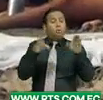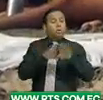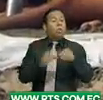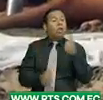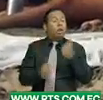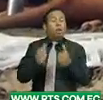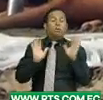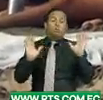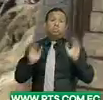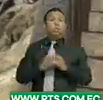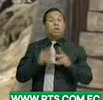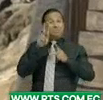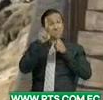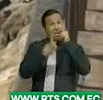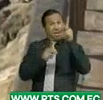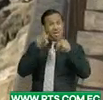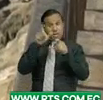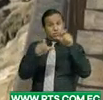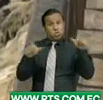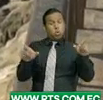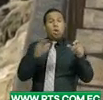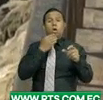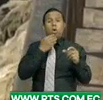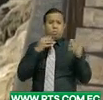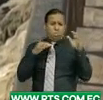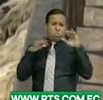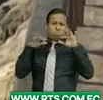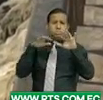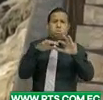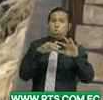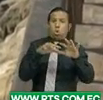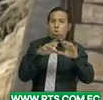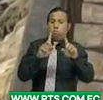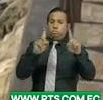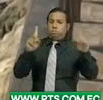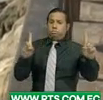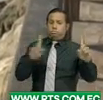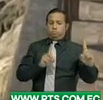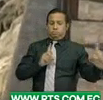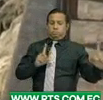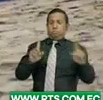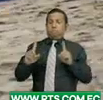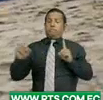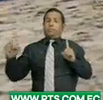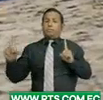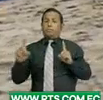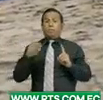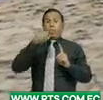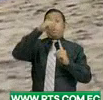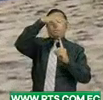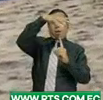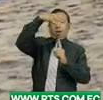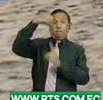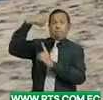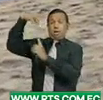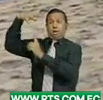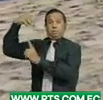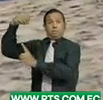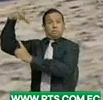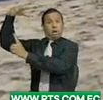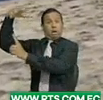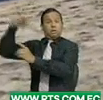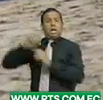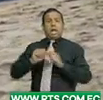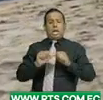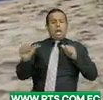distancia de 2 metros. Los parasoles deben estar a 3 metros de distancia. Asimismo, se prohíbe cualquier actividad deportiva y